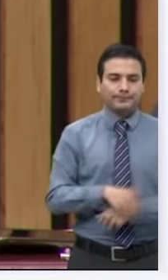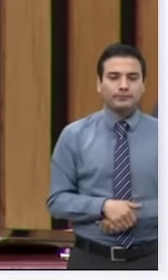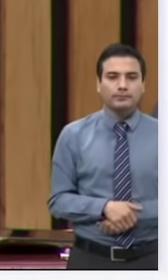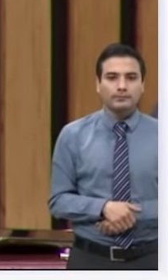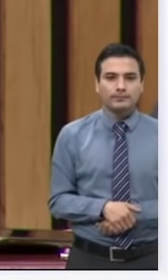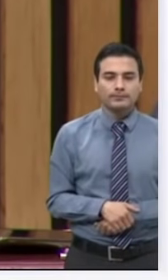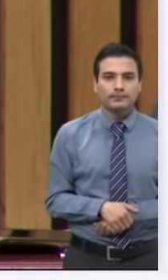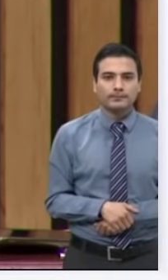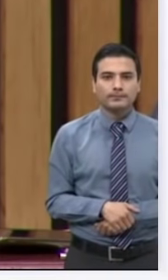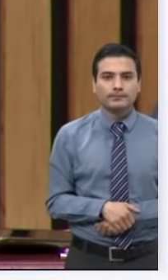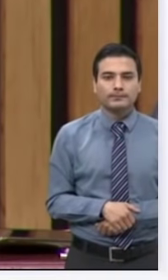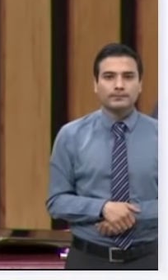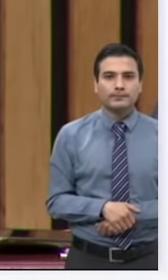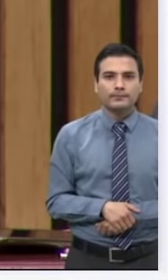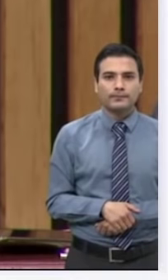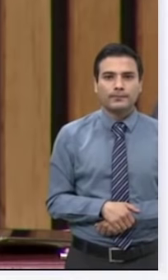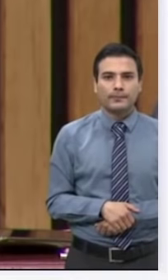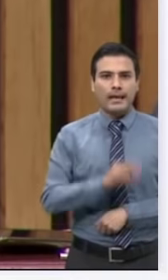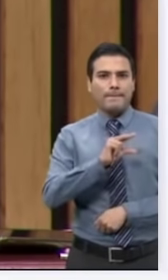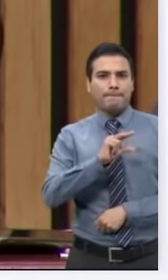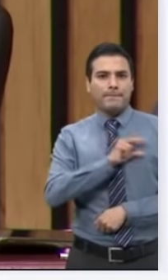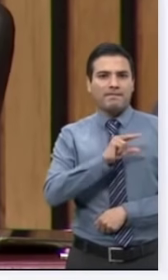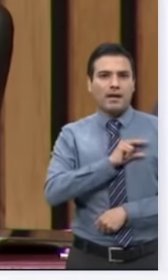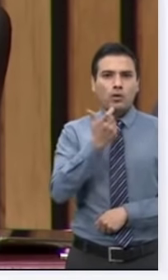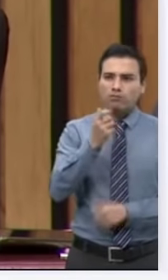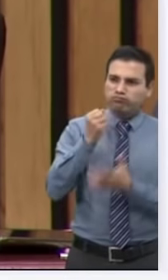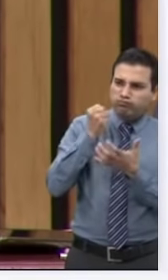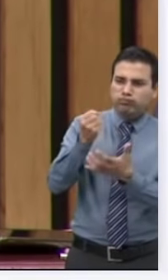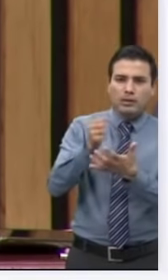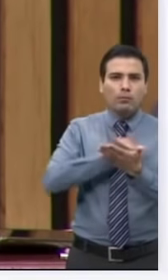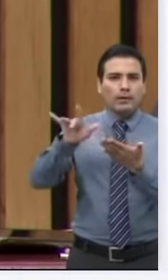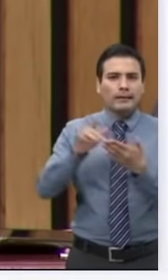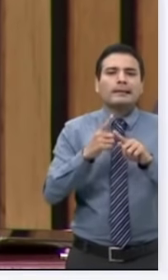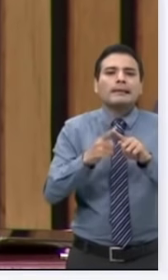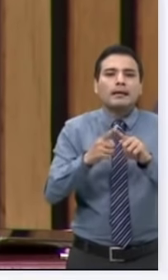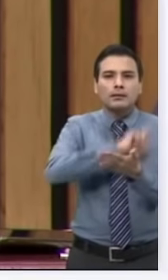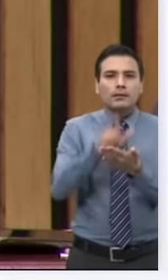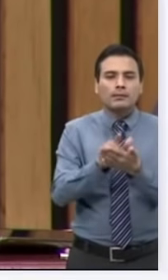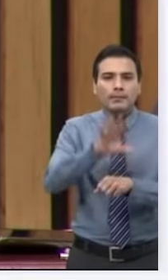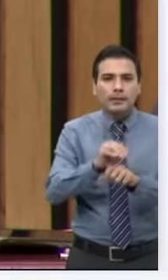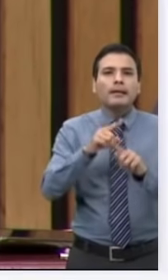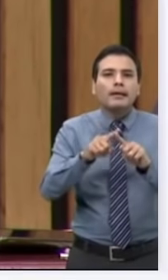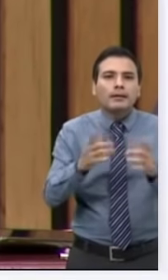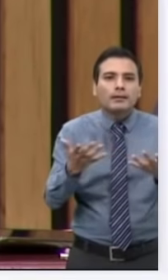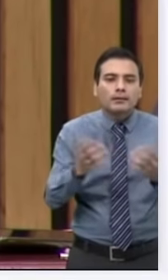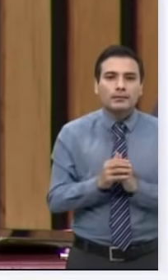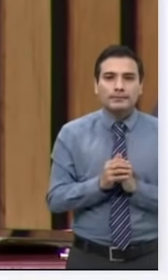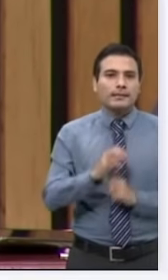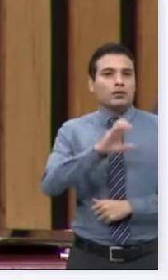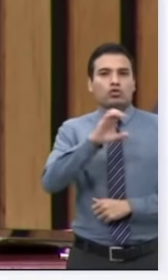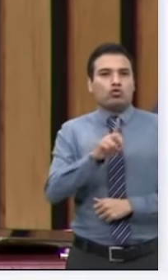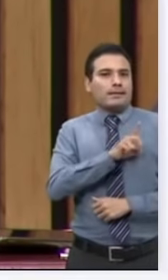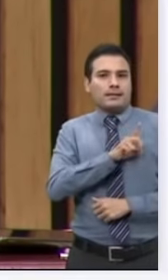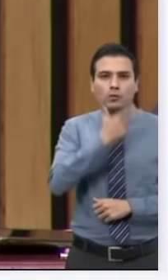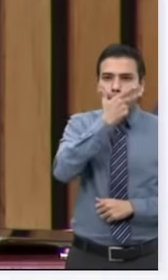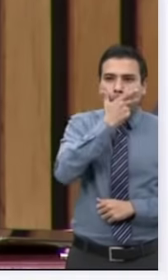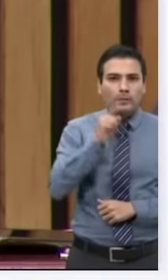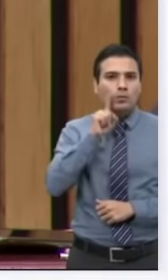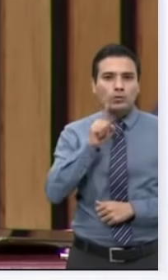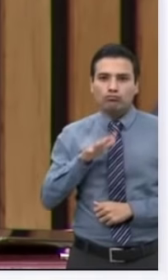puede aportar financiamiento privado legítimamente ilegalmente en méxico solo los ciudadanos y las